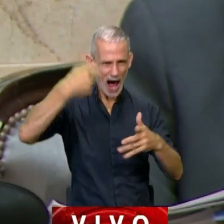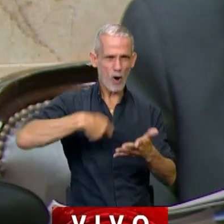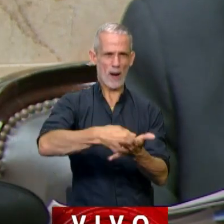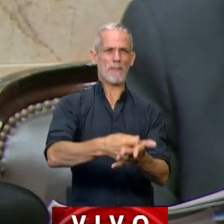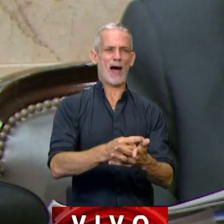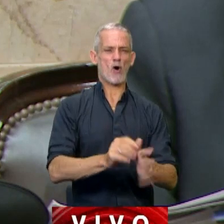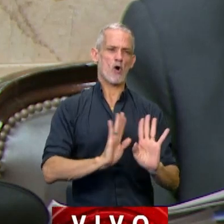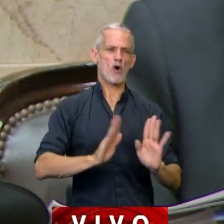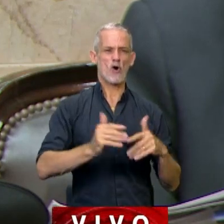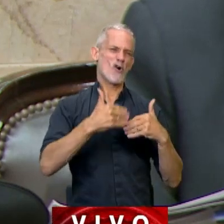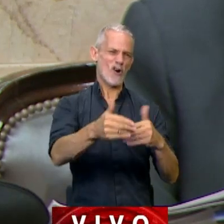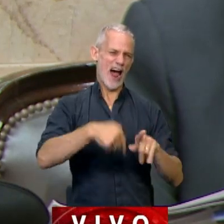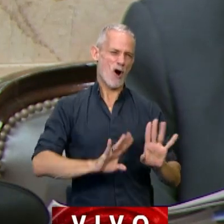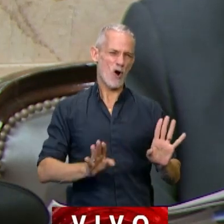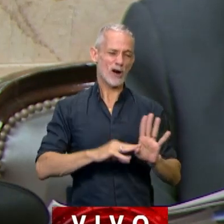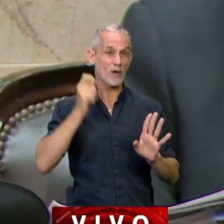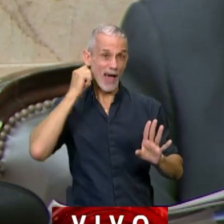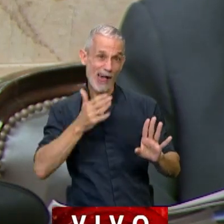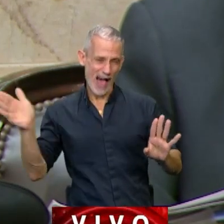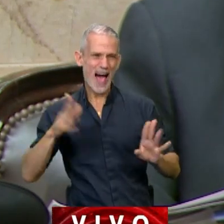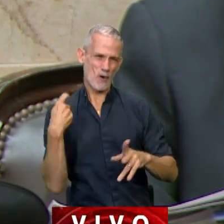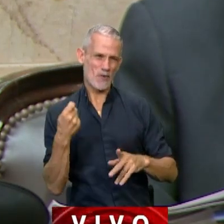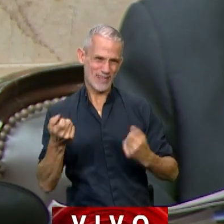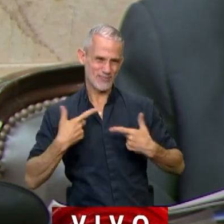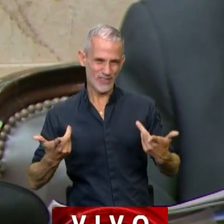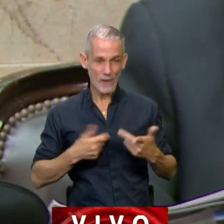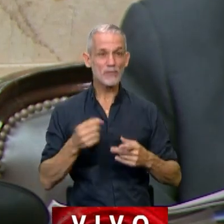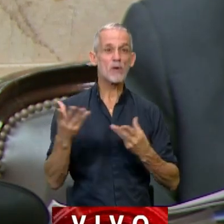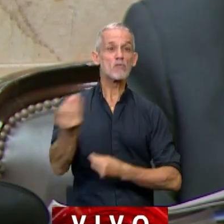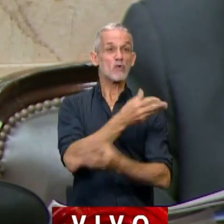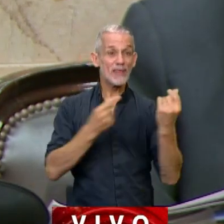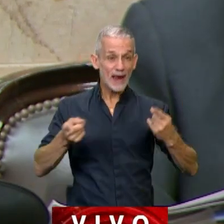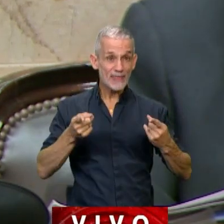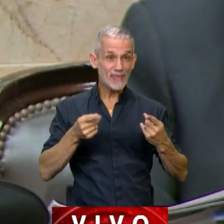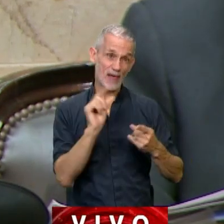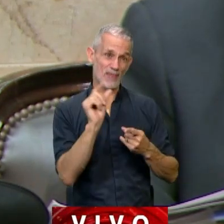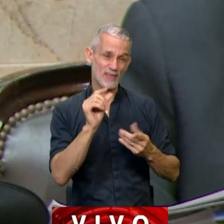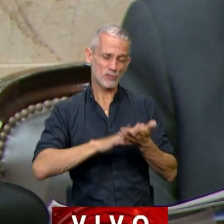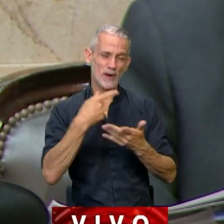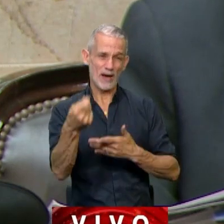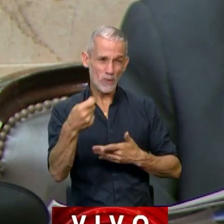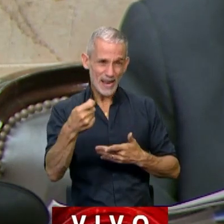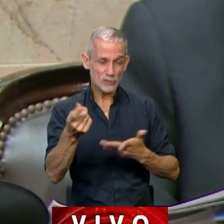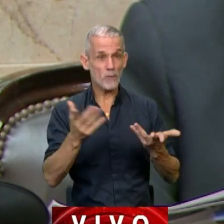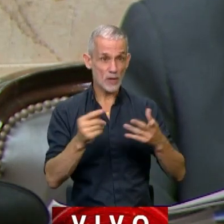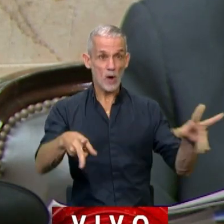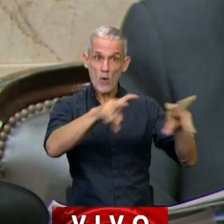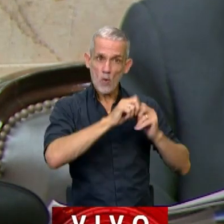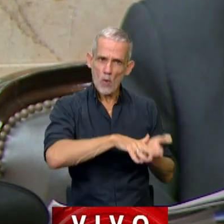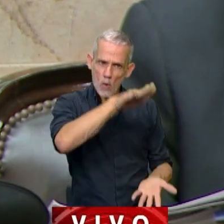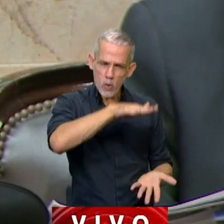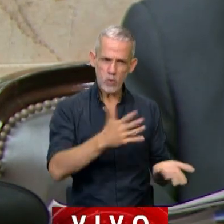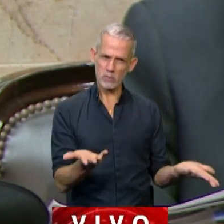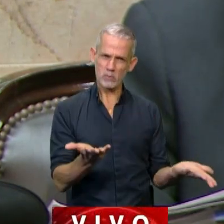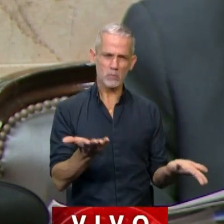creaba un sistema de conciencia respecto de lo que es la solidaridad previsional y por otro lado también aumentaba la recaudación con